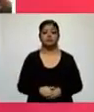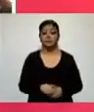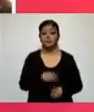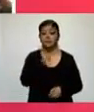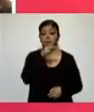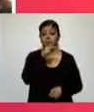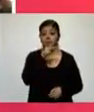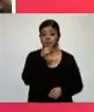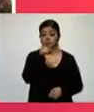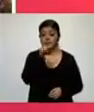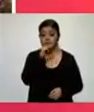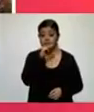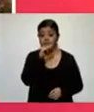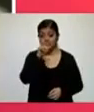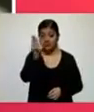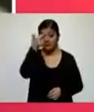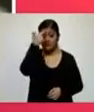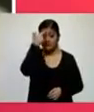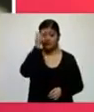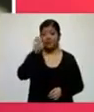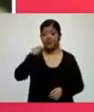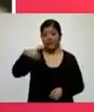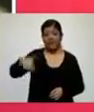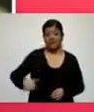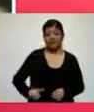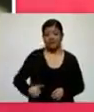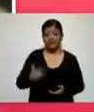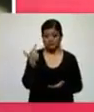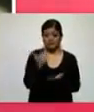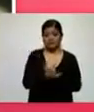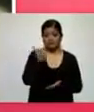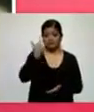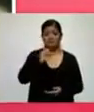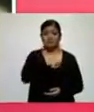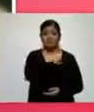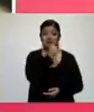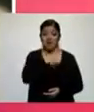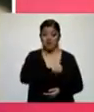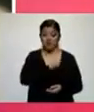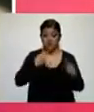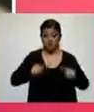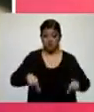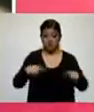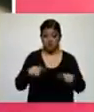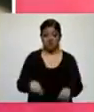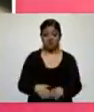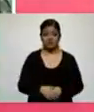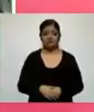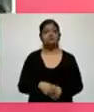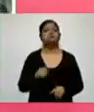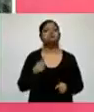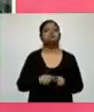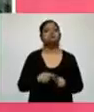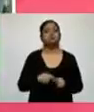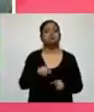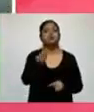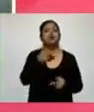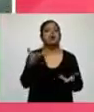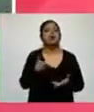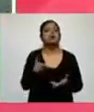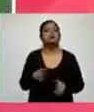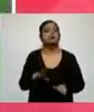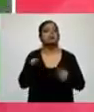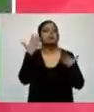familia. Recuerde que un accidente es un hecho inesperado que ocasiona graves daños a la salud de las personas y es producido por tomar acciones de